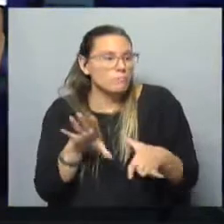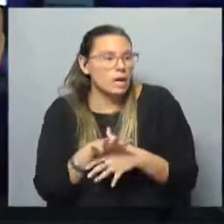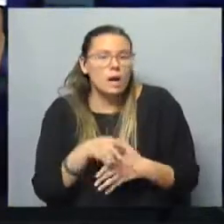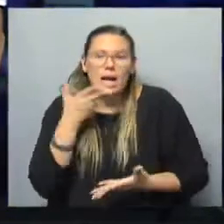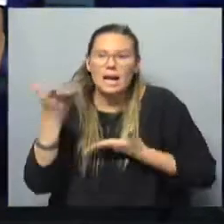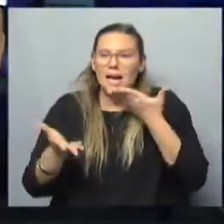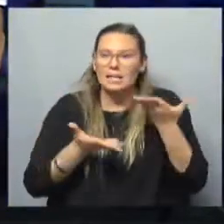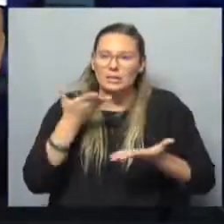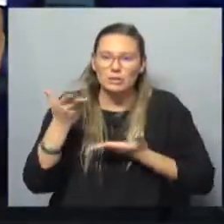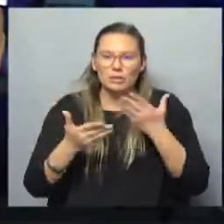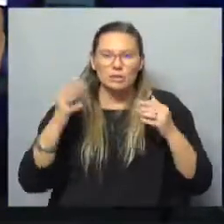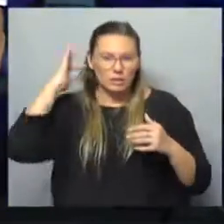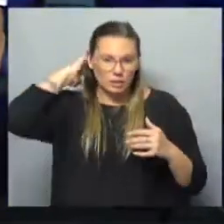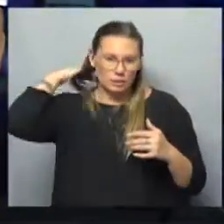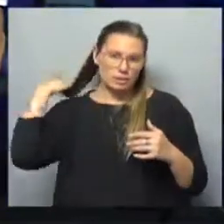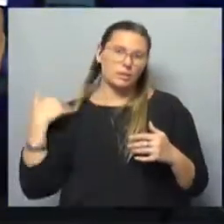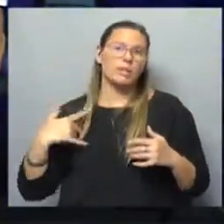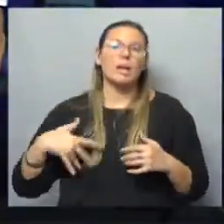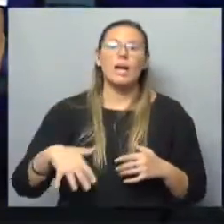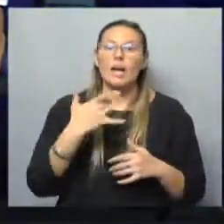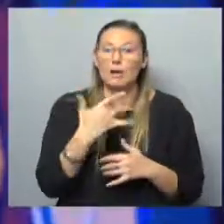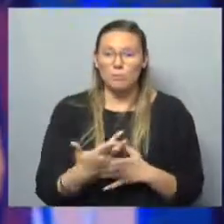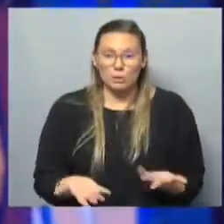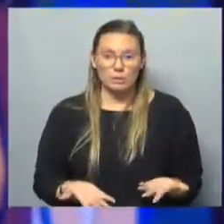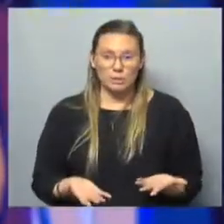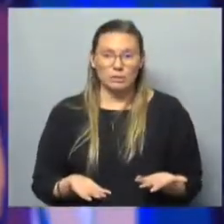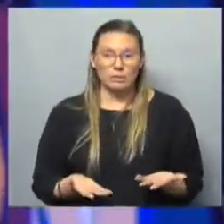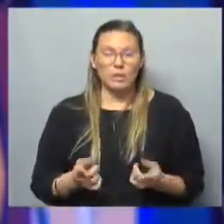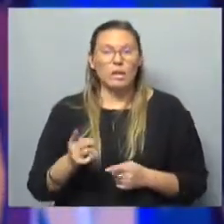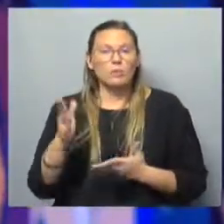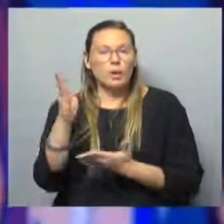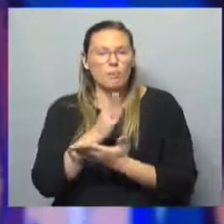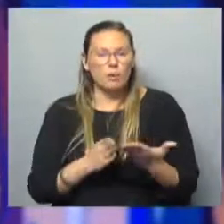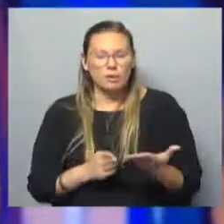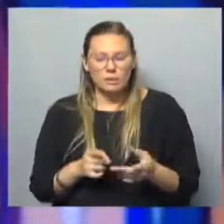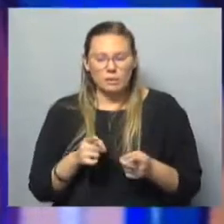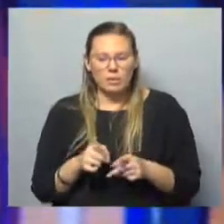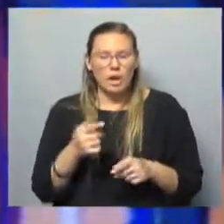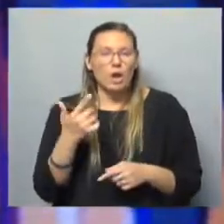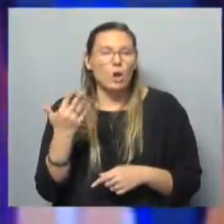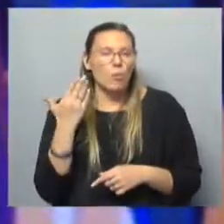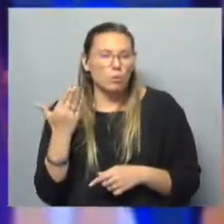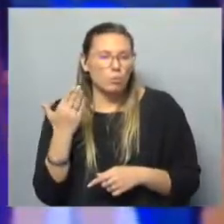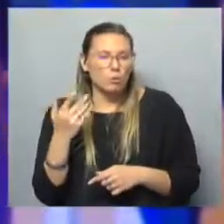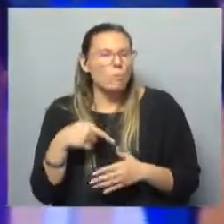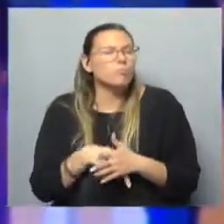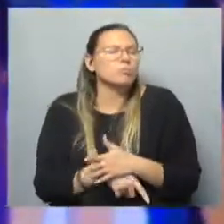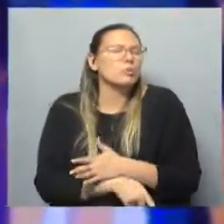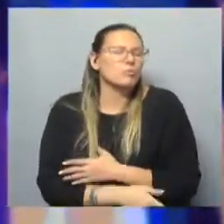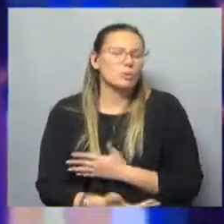canciones, sobre todo que las canciones son hermosas. Hay una poesía muy grande en lo popular, muy, muy